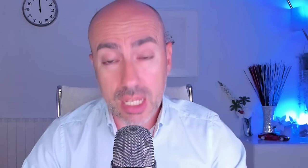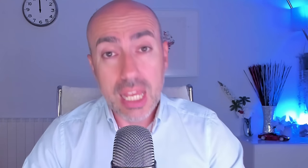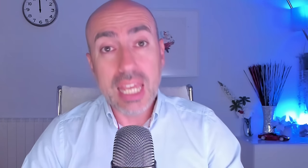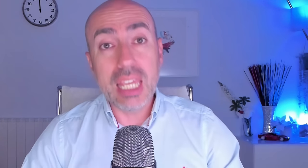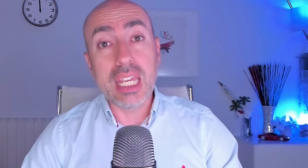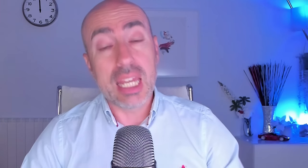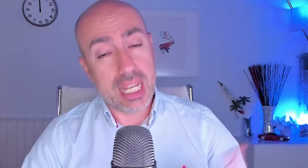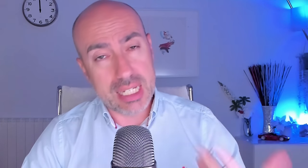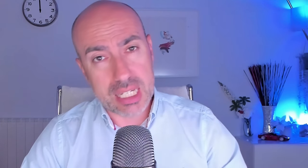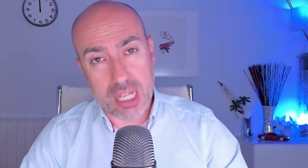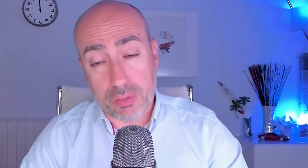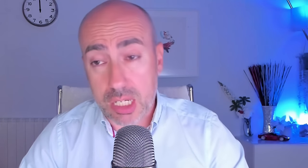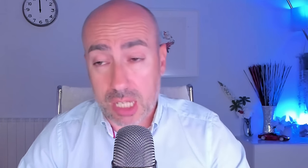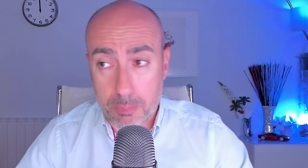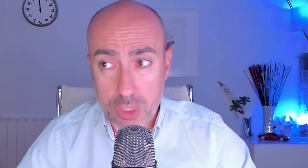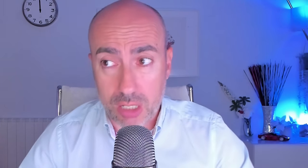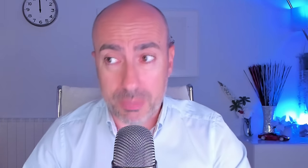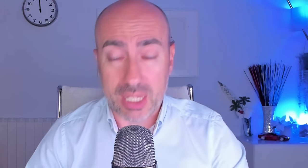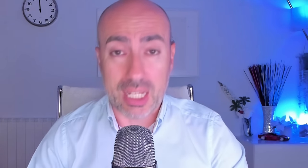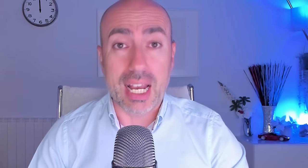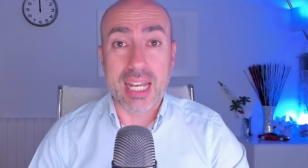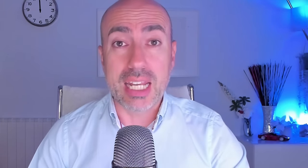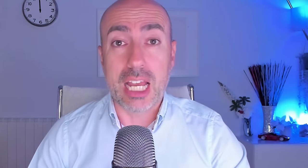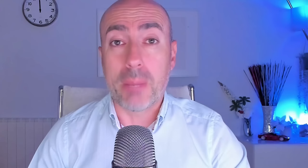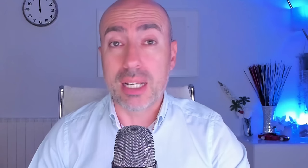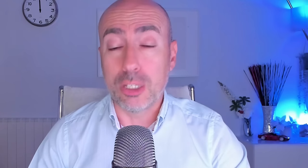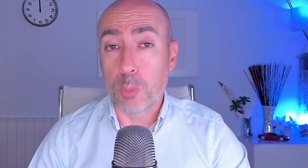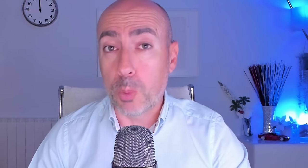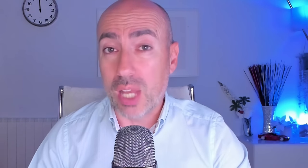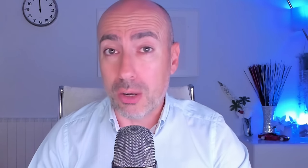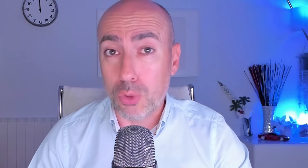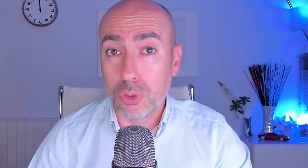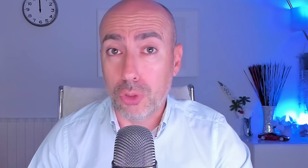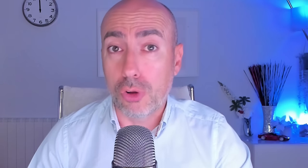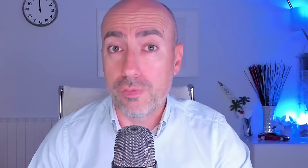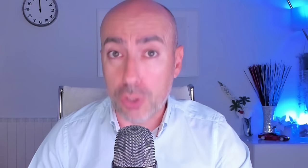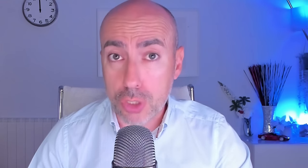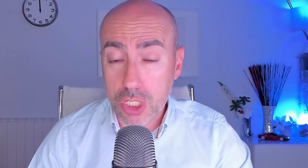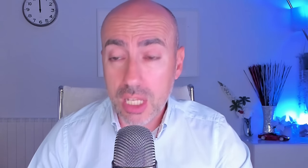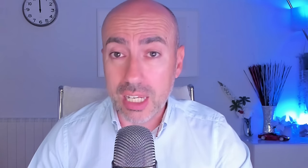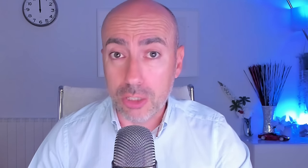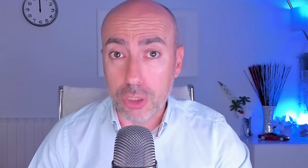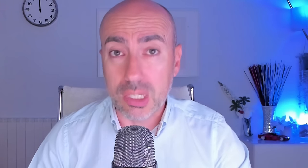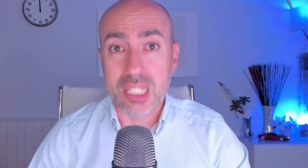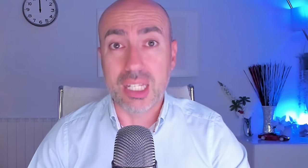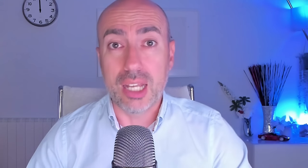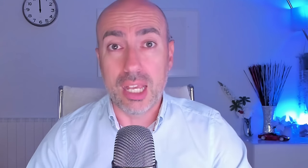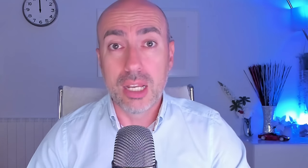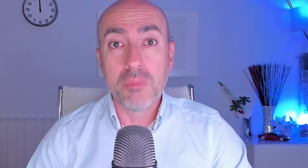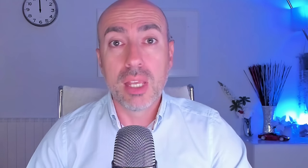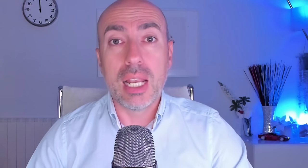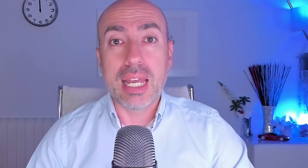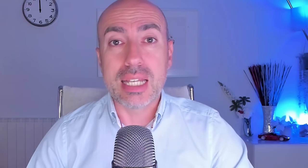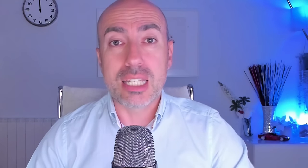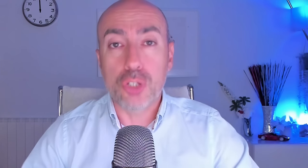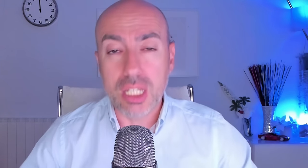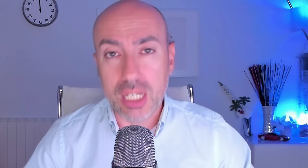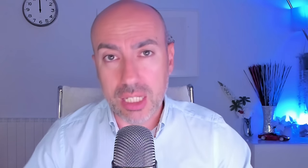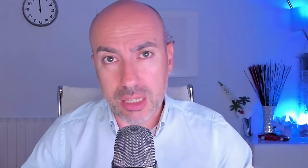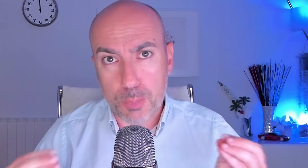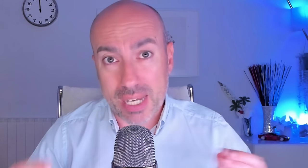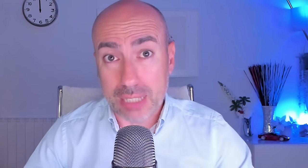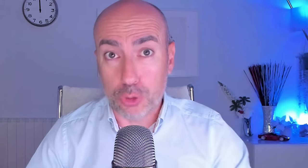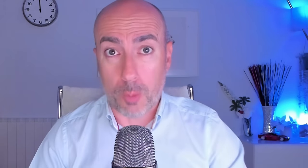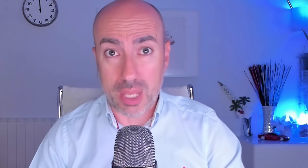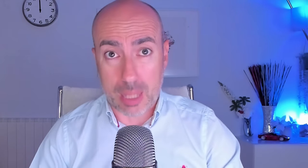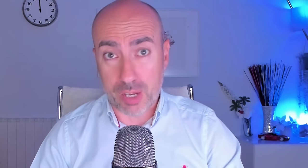elecciones. Y en esas elecciones, que posiblemente ganaría el Partido Popular junto con Vox, entonces tener los